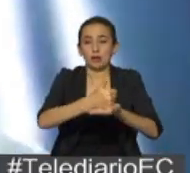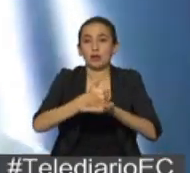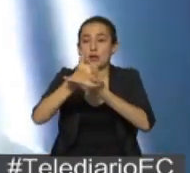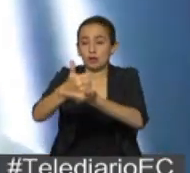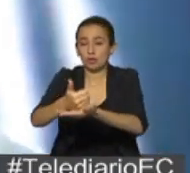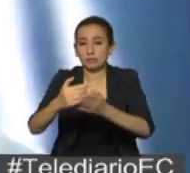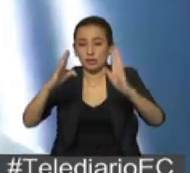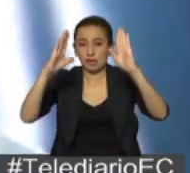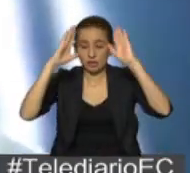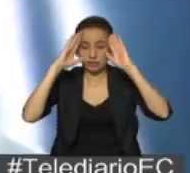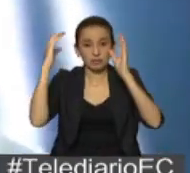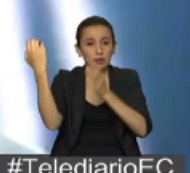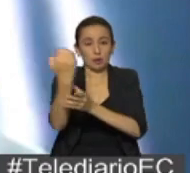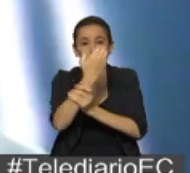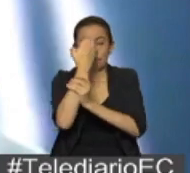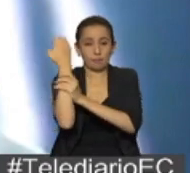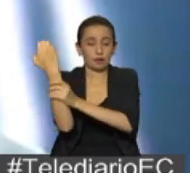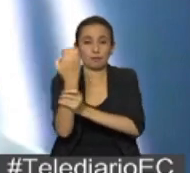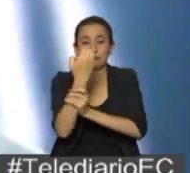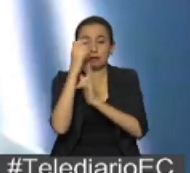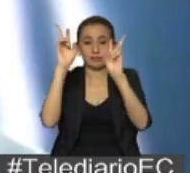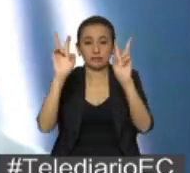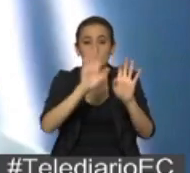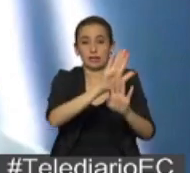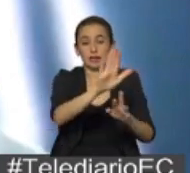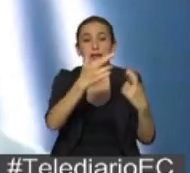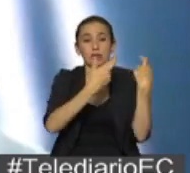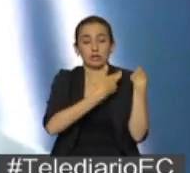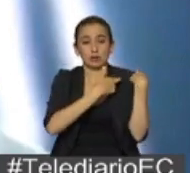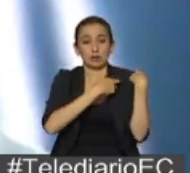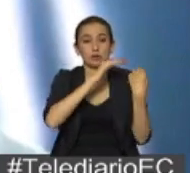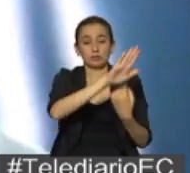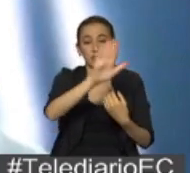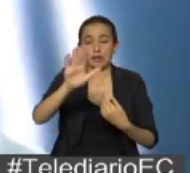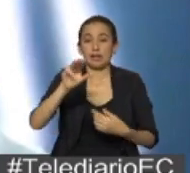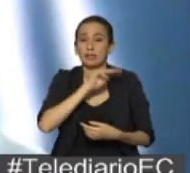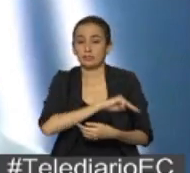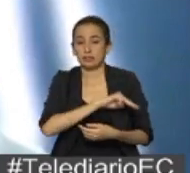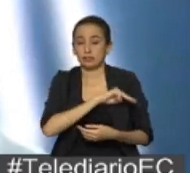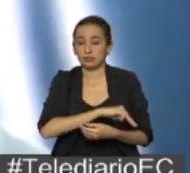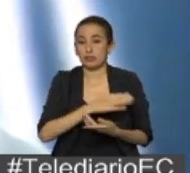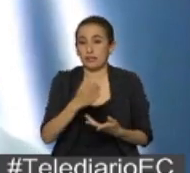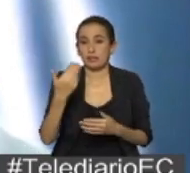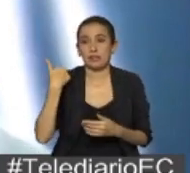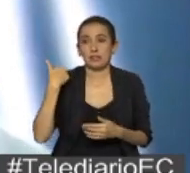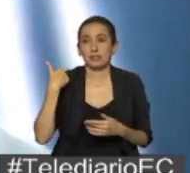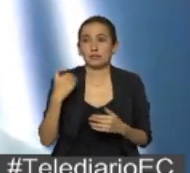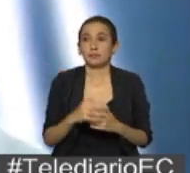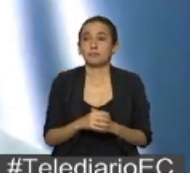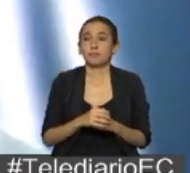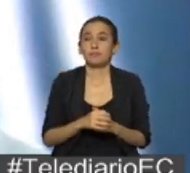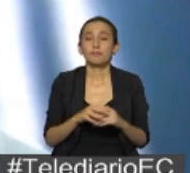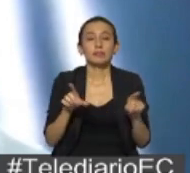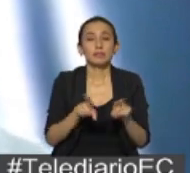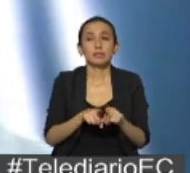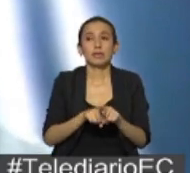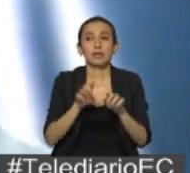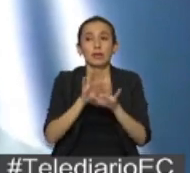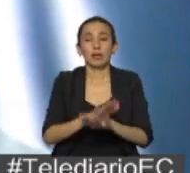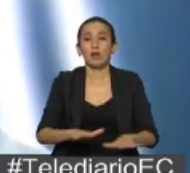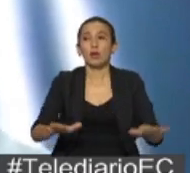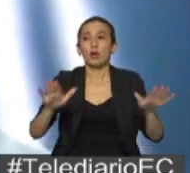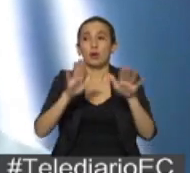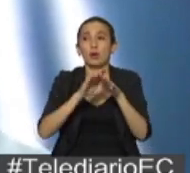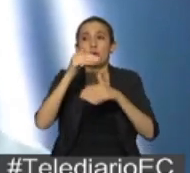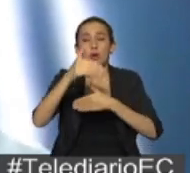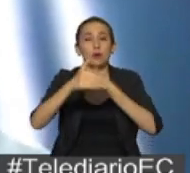para atender la emergencia sanitaria en el marco de las competencias de los gobiernos autónomos descentralizados. De esa situación,